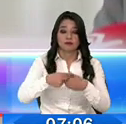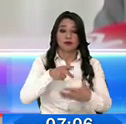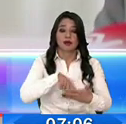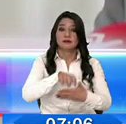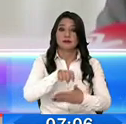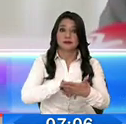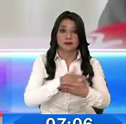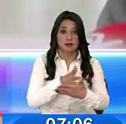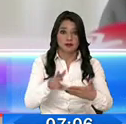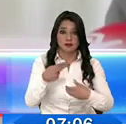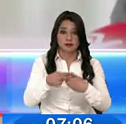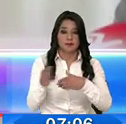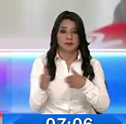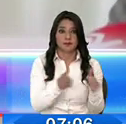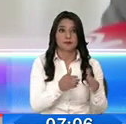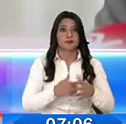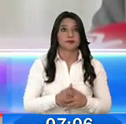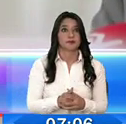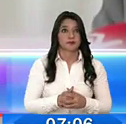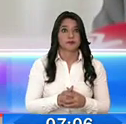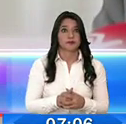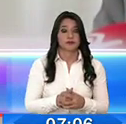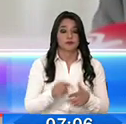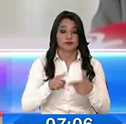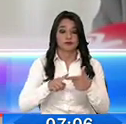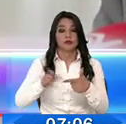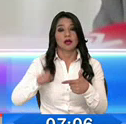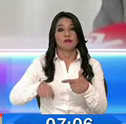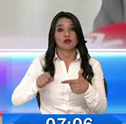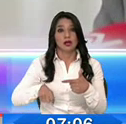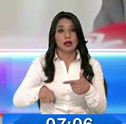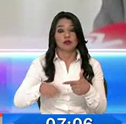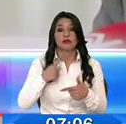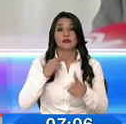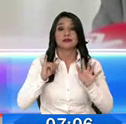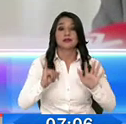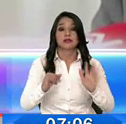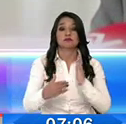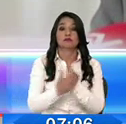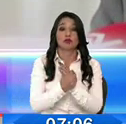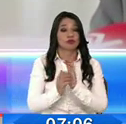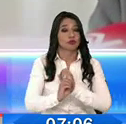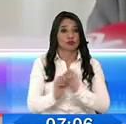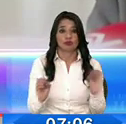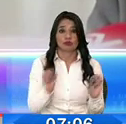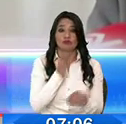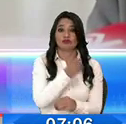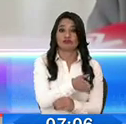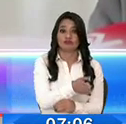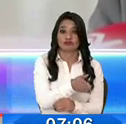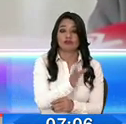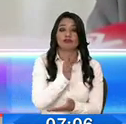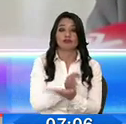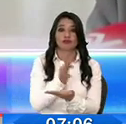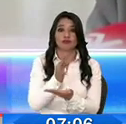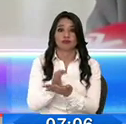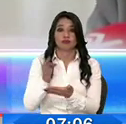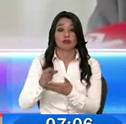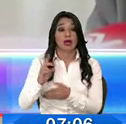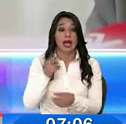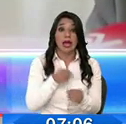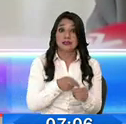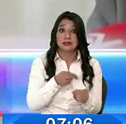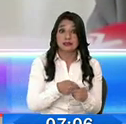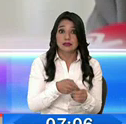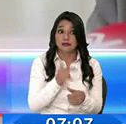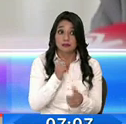abogado jimmy salazar aparece que no asiste a seis módulos solamente con la asistencia no habrían